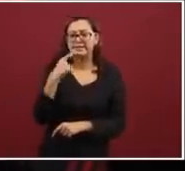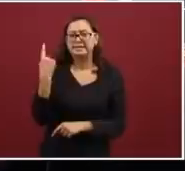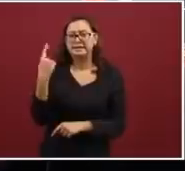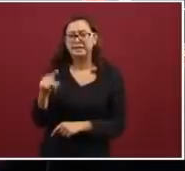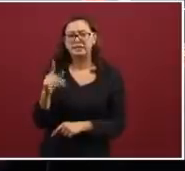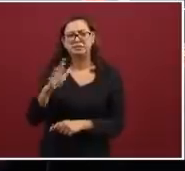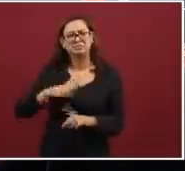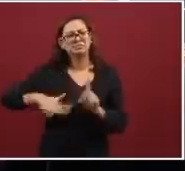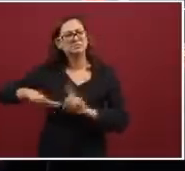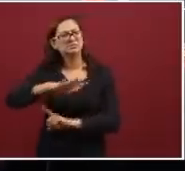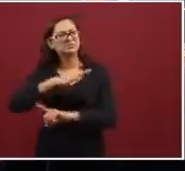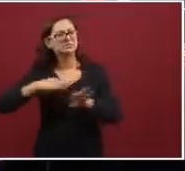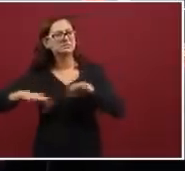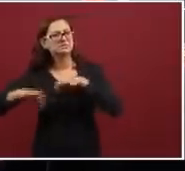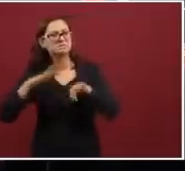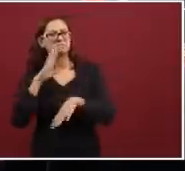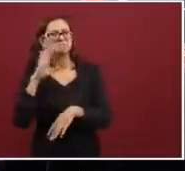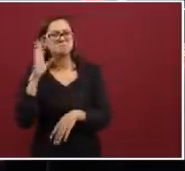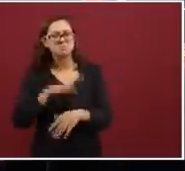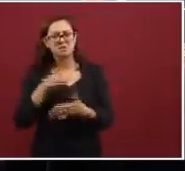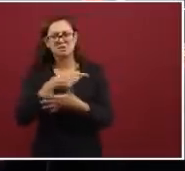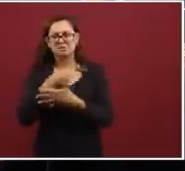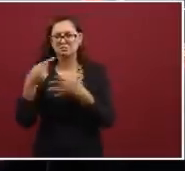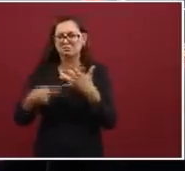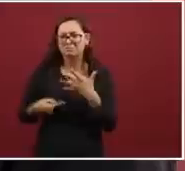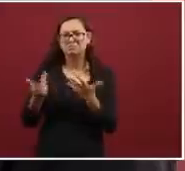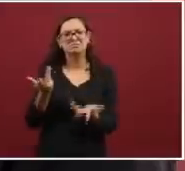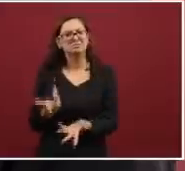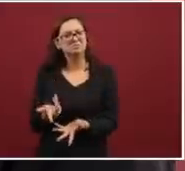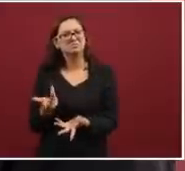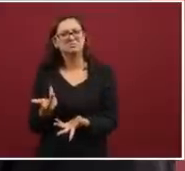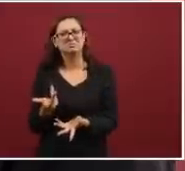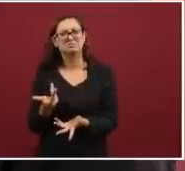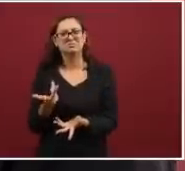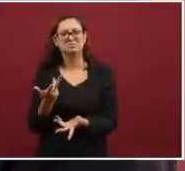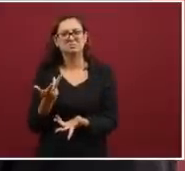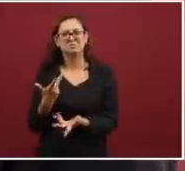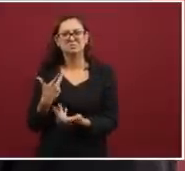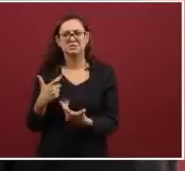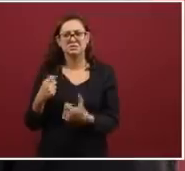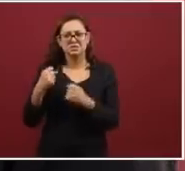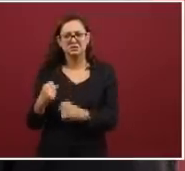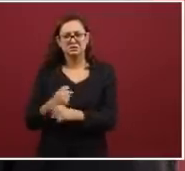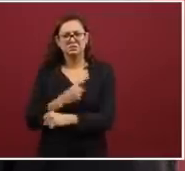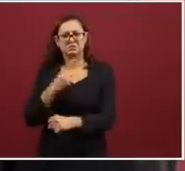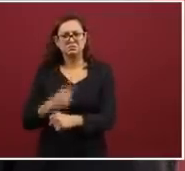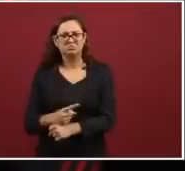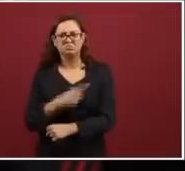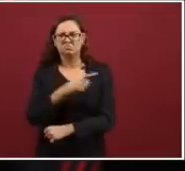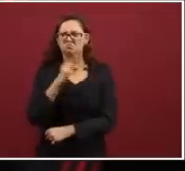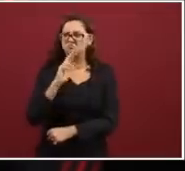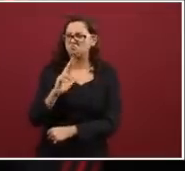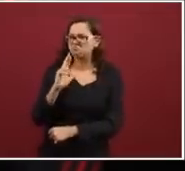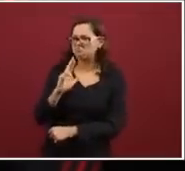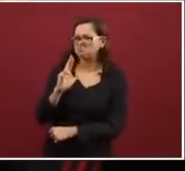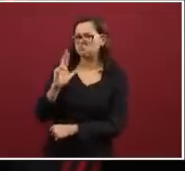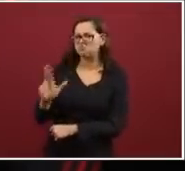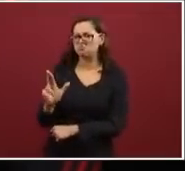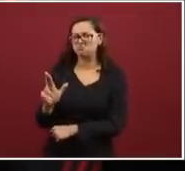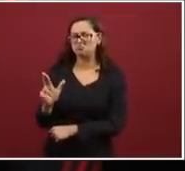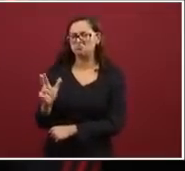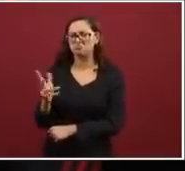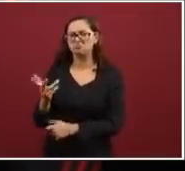se quejaron de las condiciones laborales que tienen en su desempeño de la seguridad en el país? El señor Garduño les dijo que